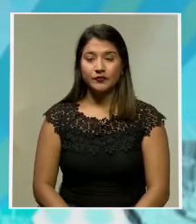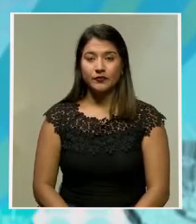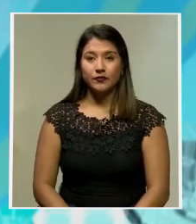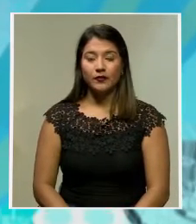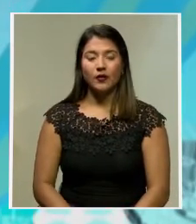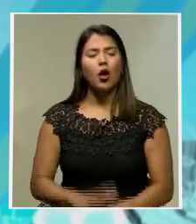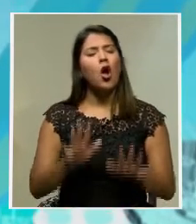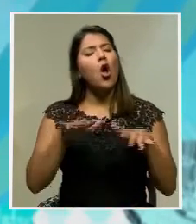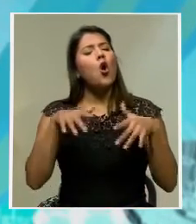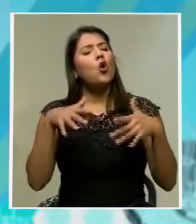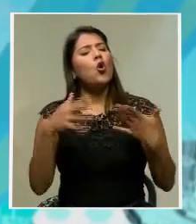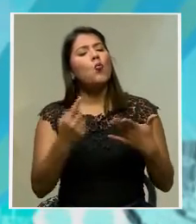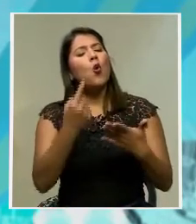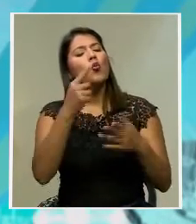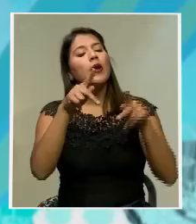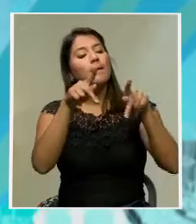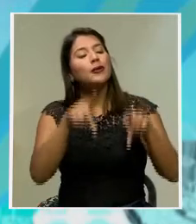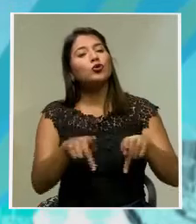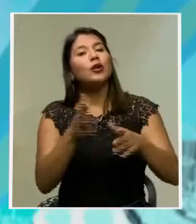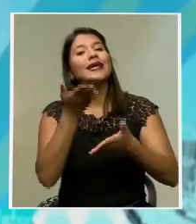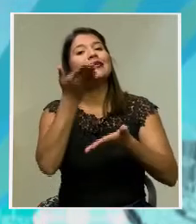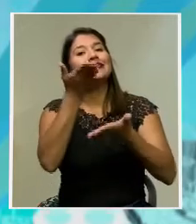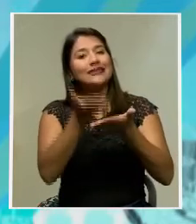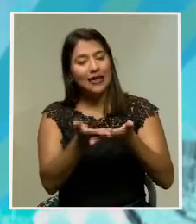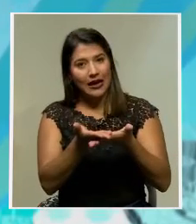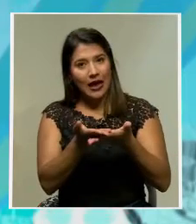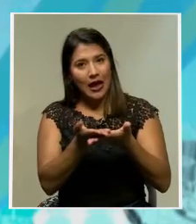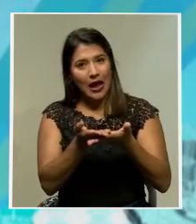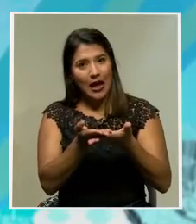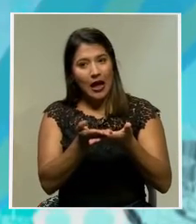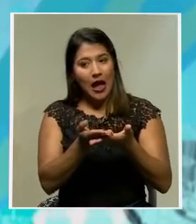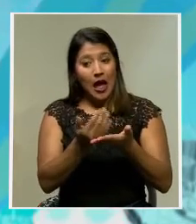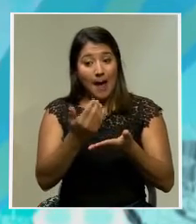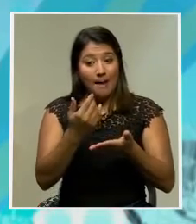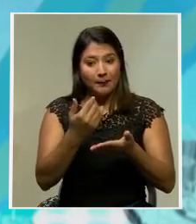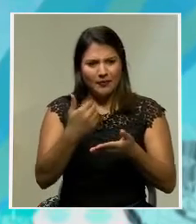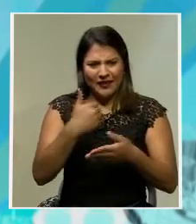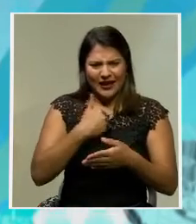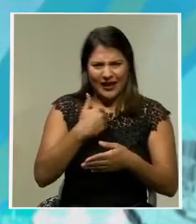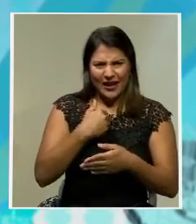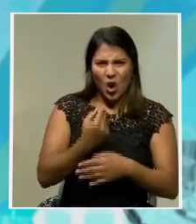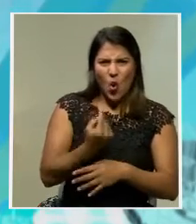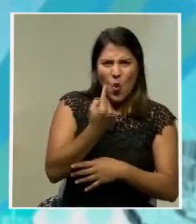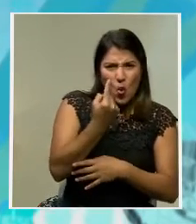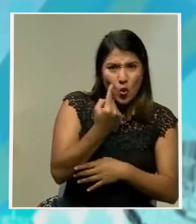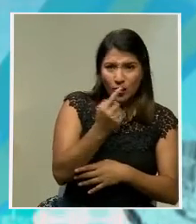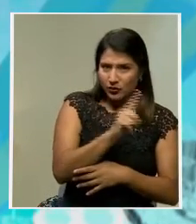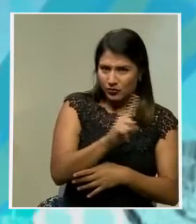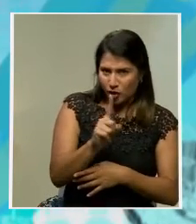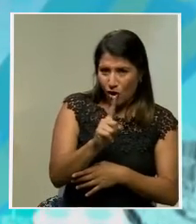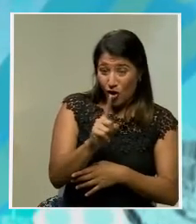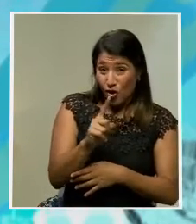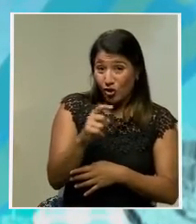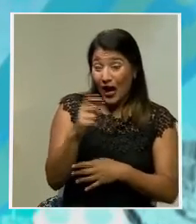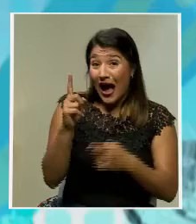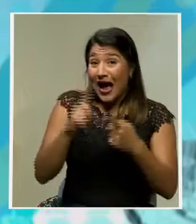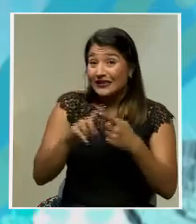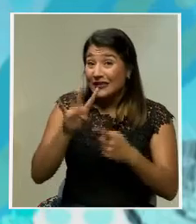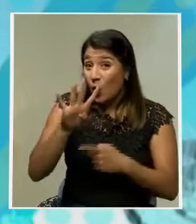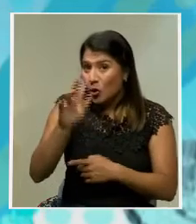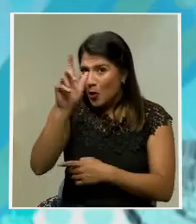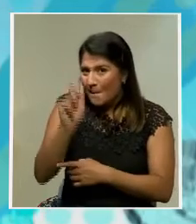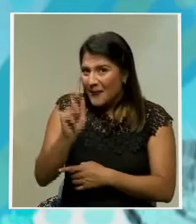Hulda, ¿cómo llega una persona a tener no una, sino 4 pensiones simultáneamente? Es